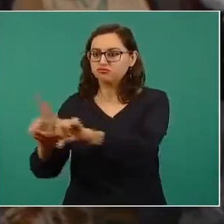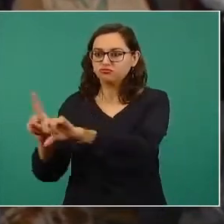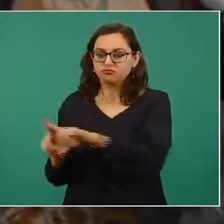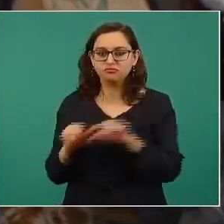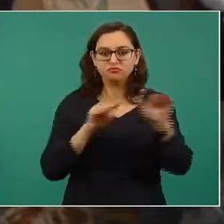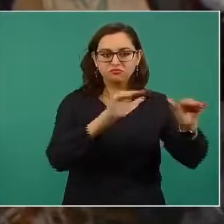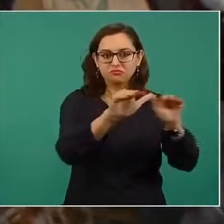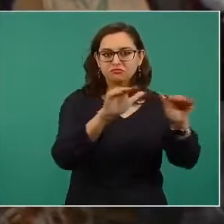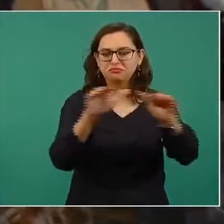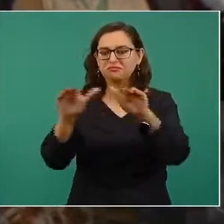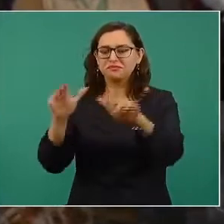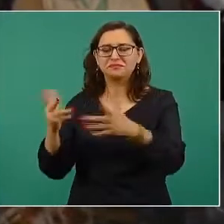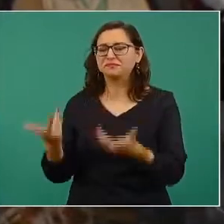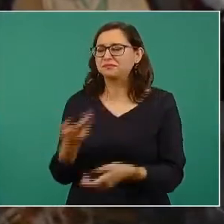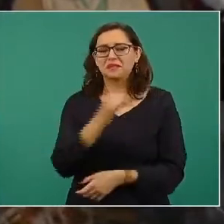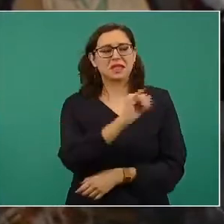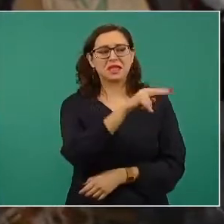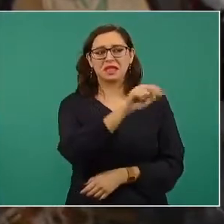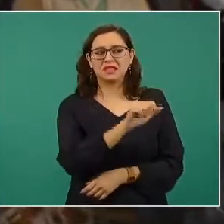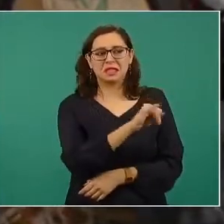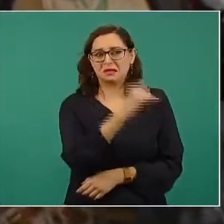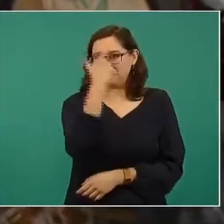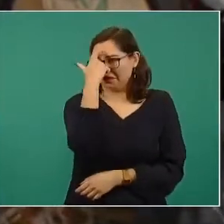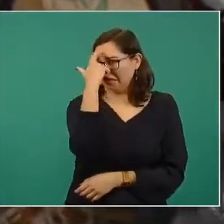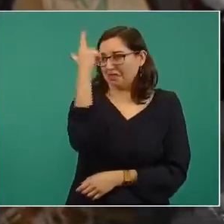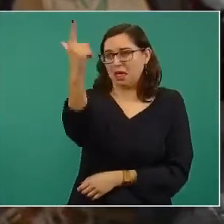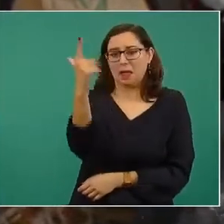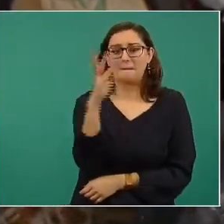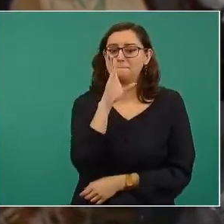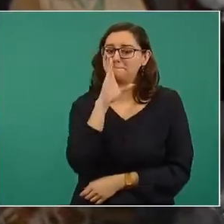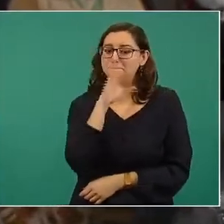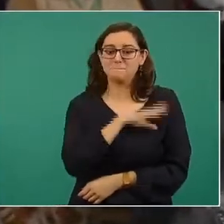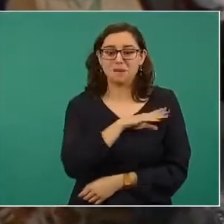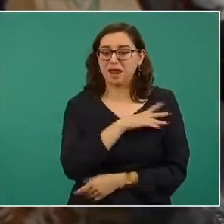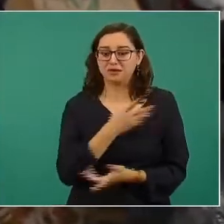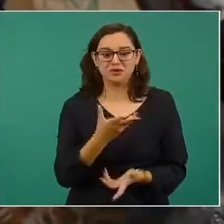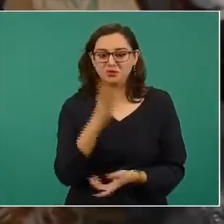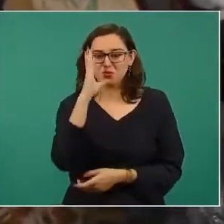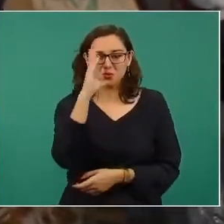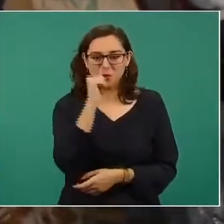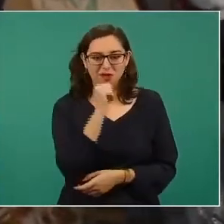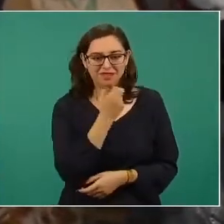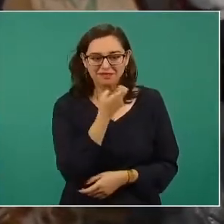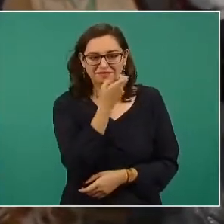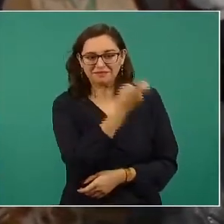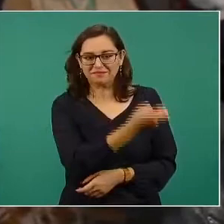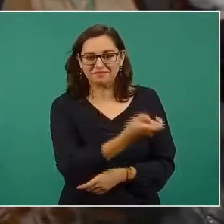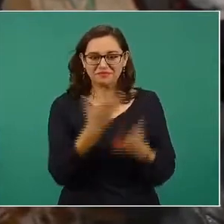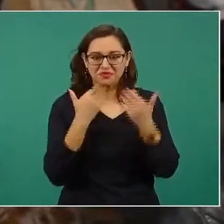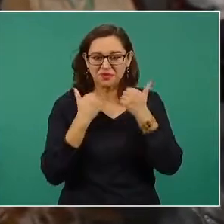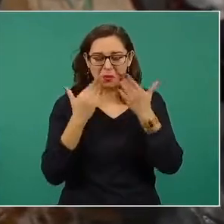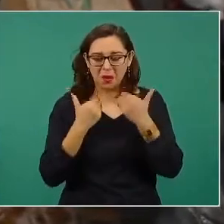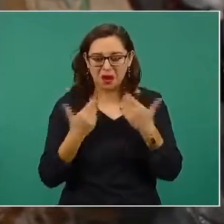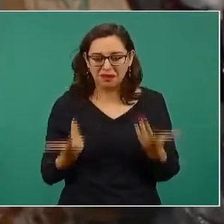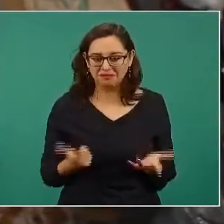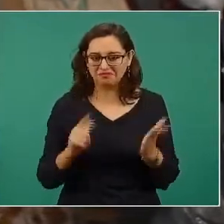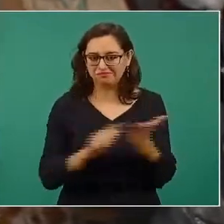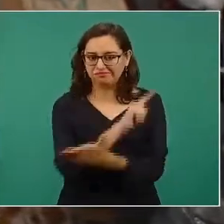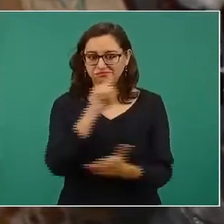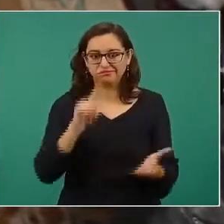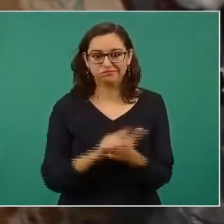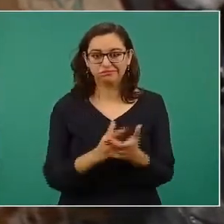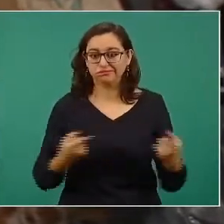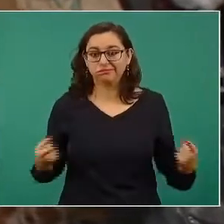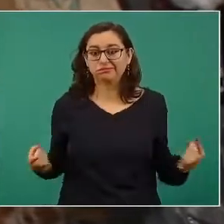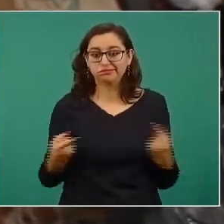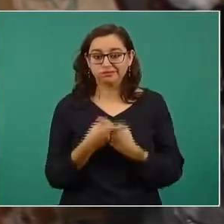averiguación no tiene este sustento, es decir, esta investigación sería ilegal. Presidente, nosotros en la revista Contralínea lo que nos